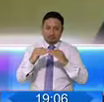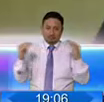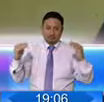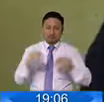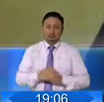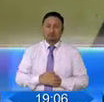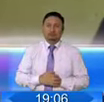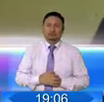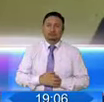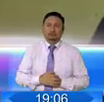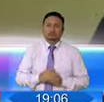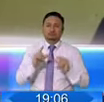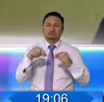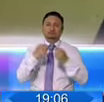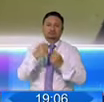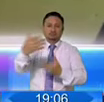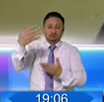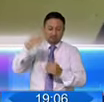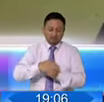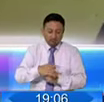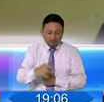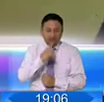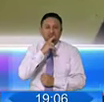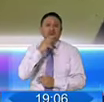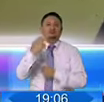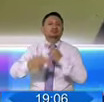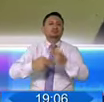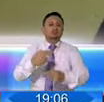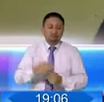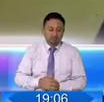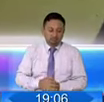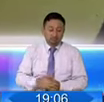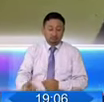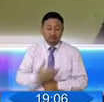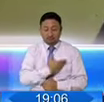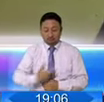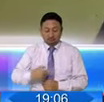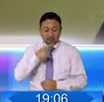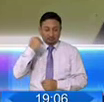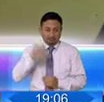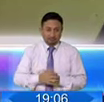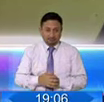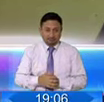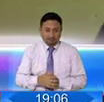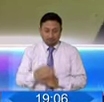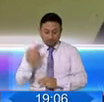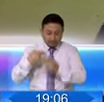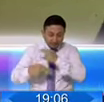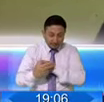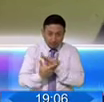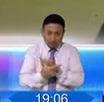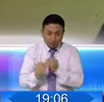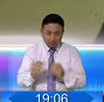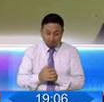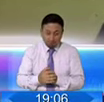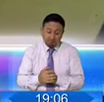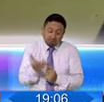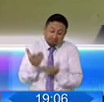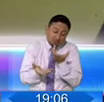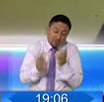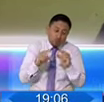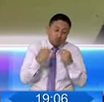Estos grandes movimientos no tienen heredero. Y Correa no tiene heredero, y esto queda demostrado. Probablemente su partido